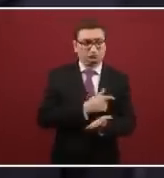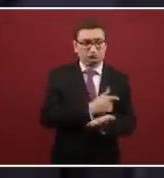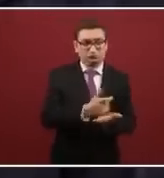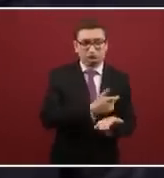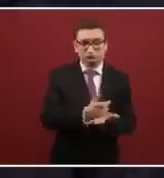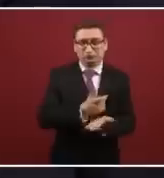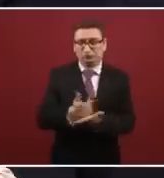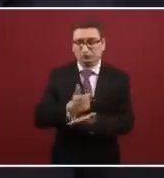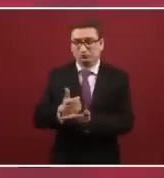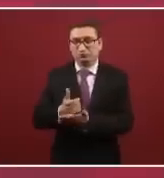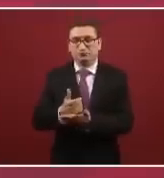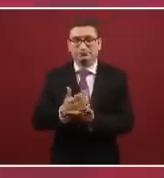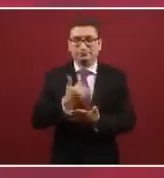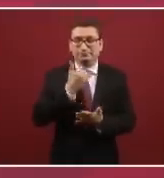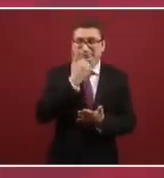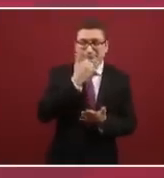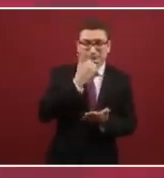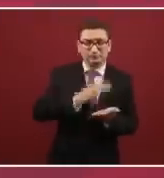No,